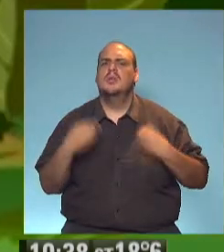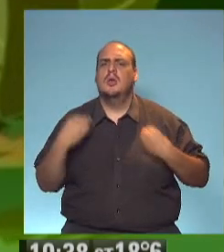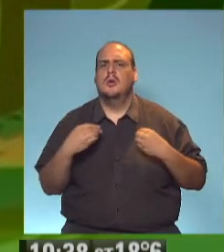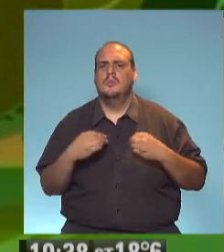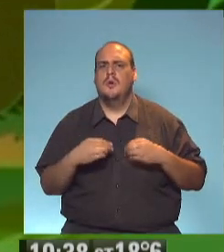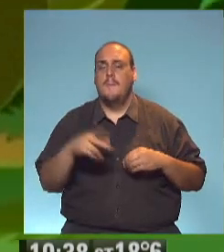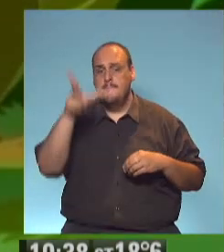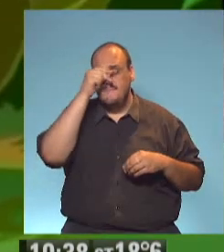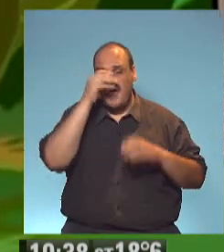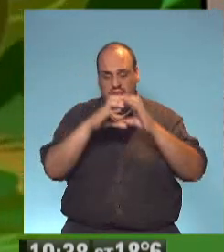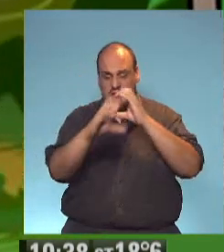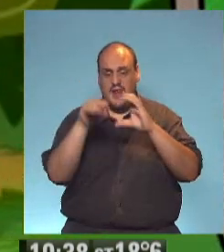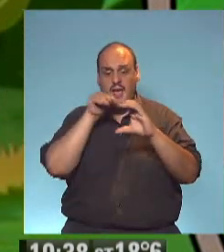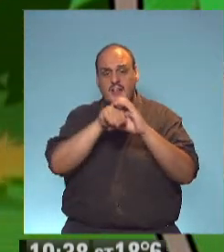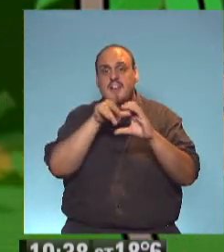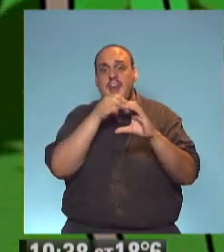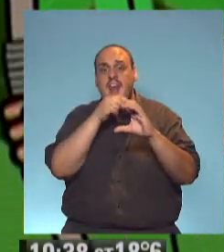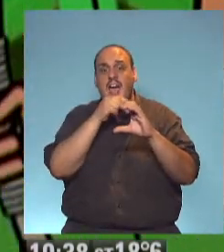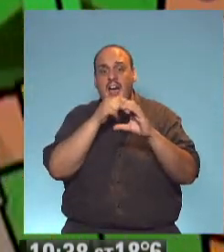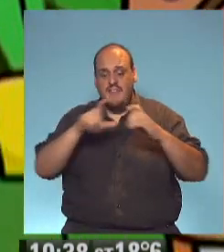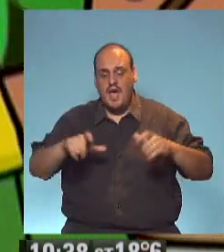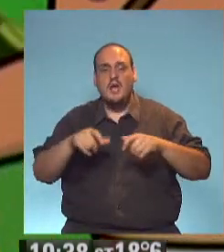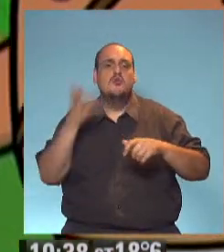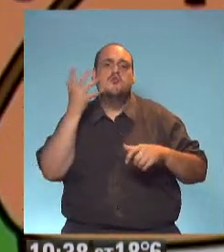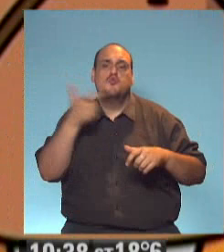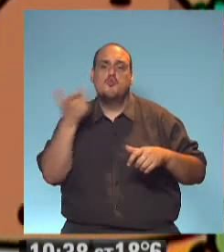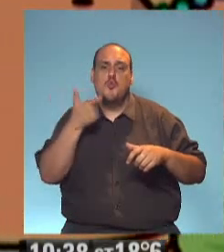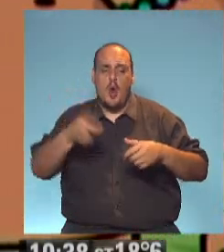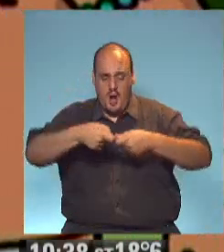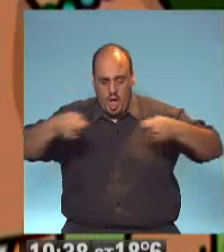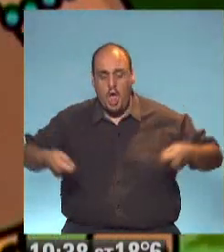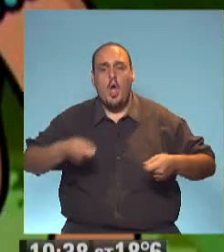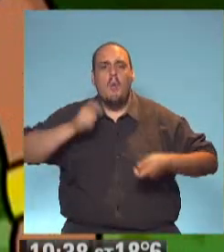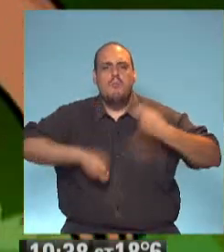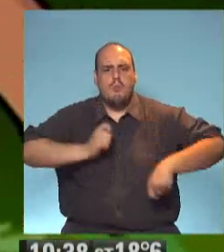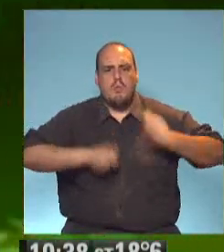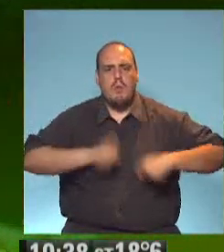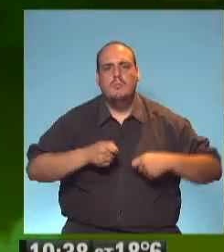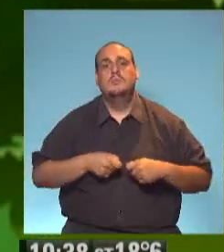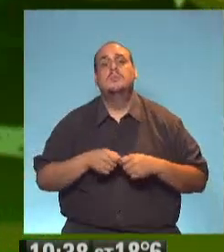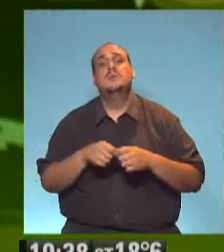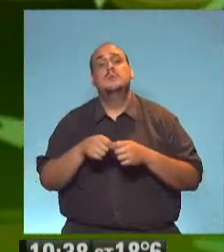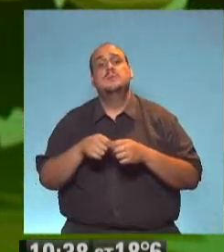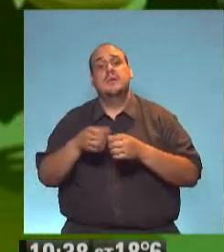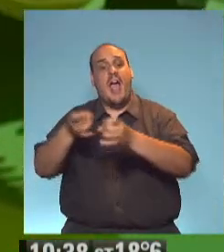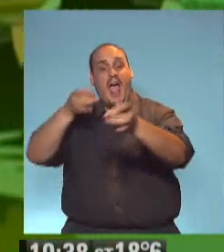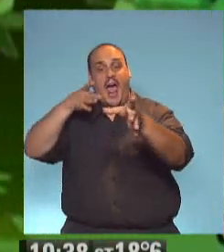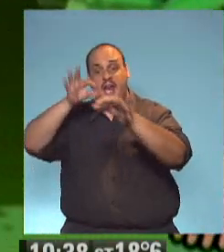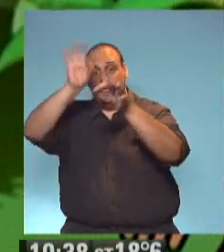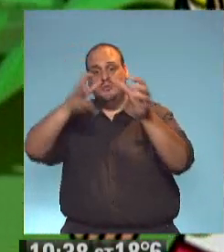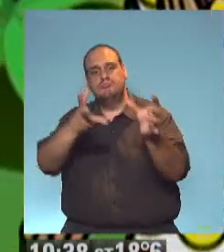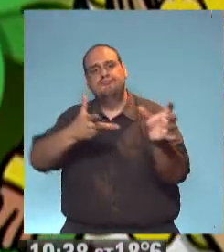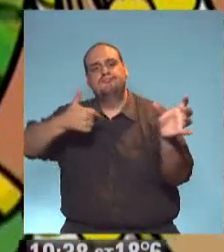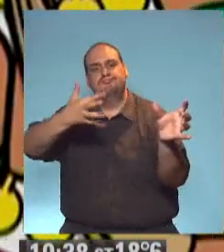y cuero se podía hacer un tambor, un arco... Era perfecto para hacer un instrumento de cuerdas. Y con un